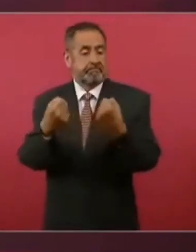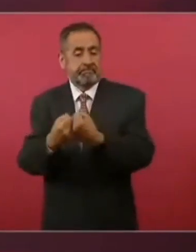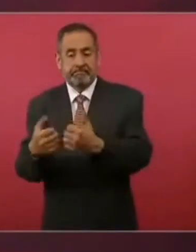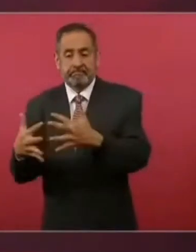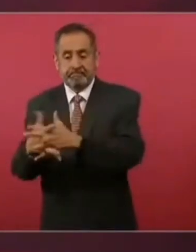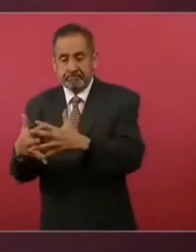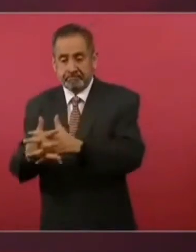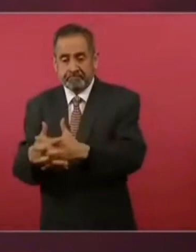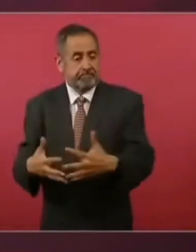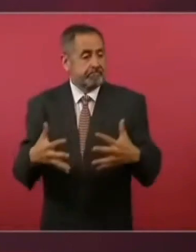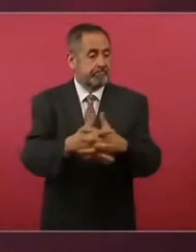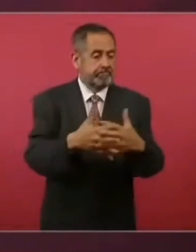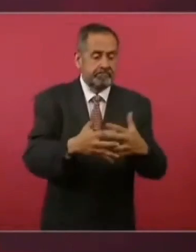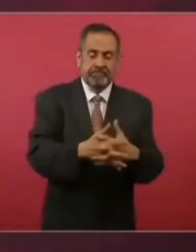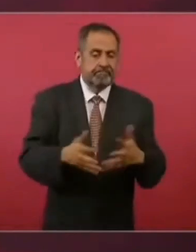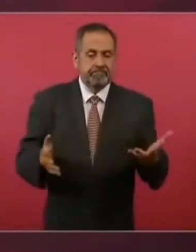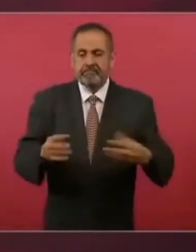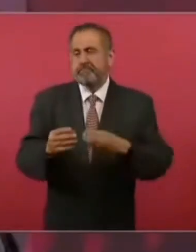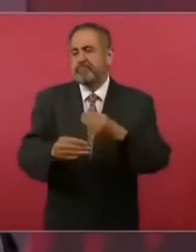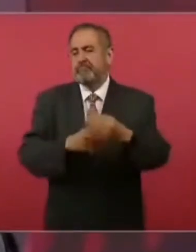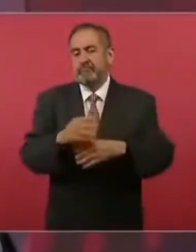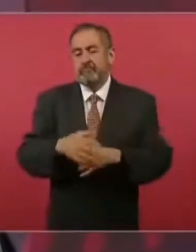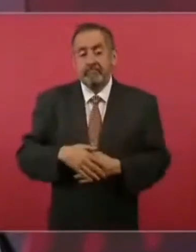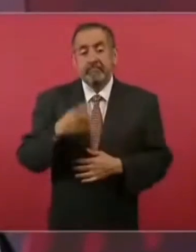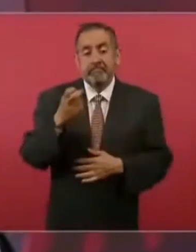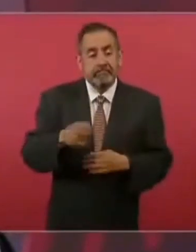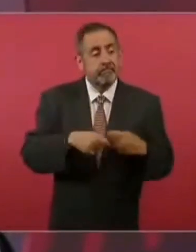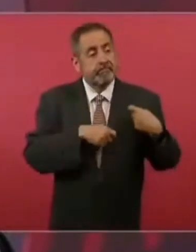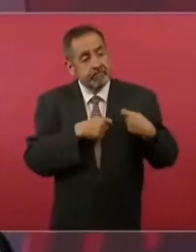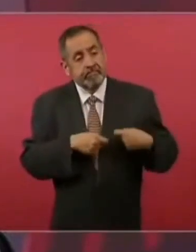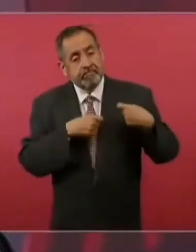Entonces, todo eso es lo que heredamos.